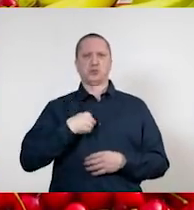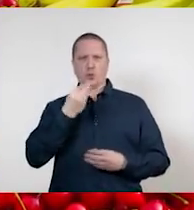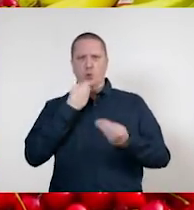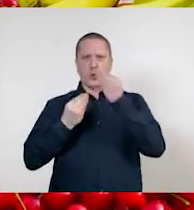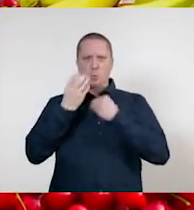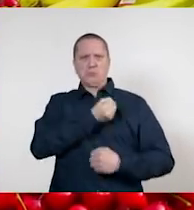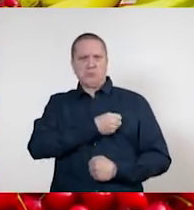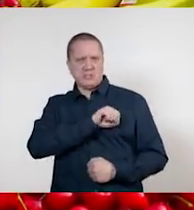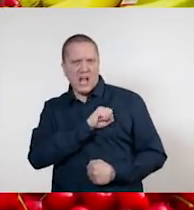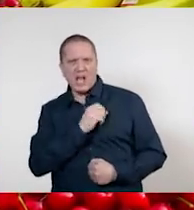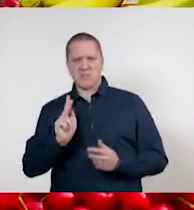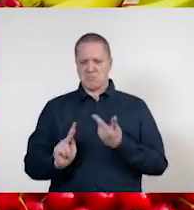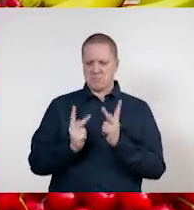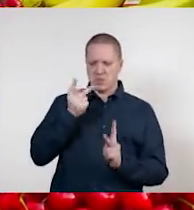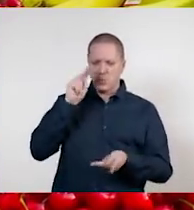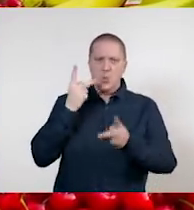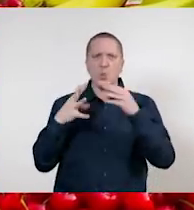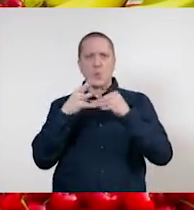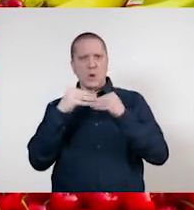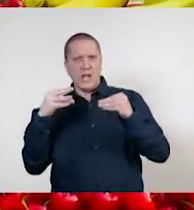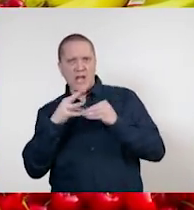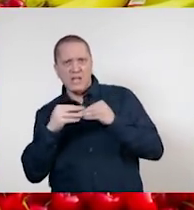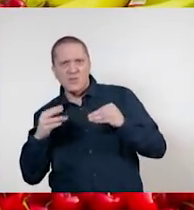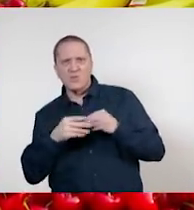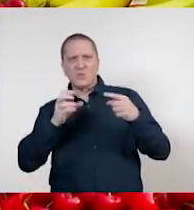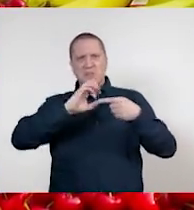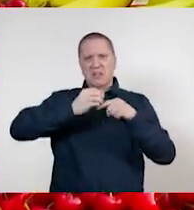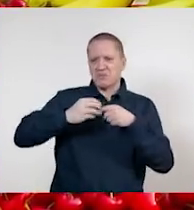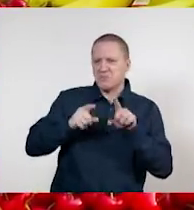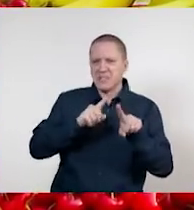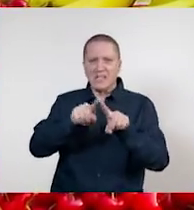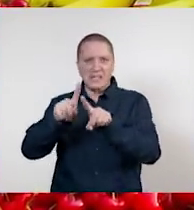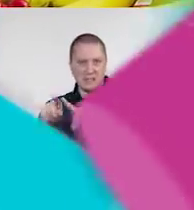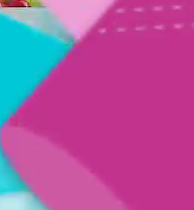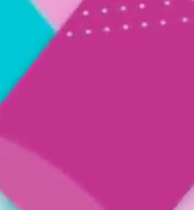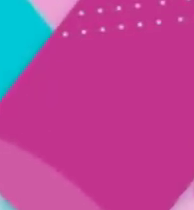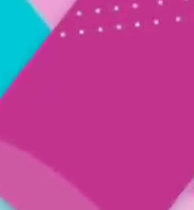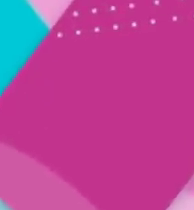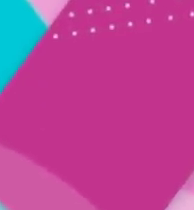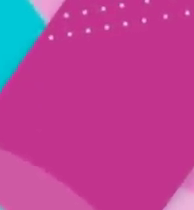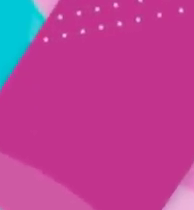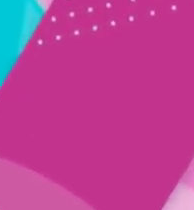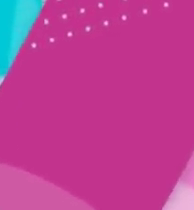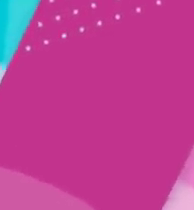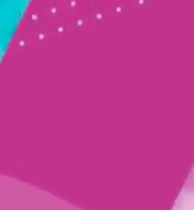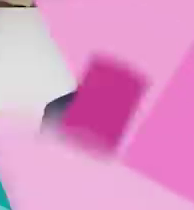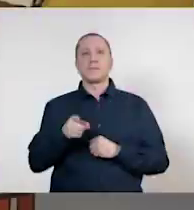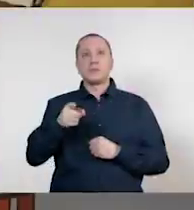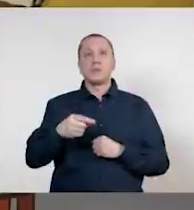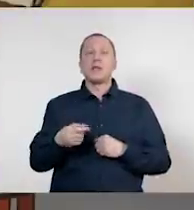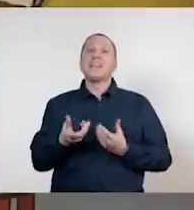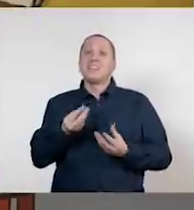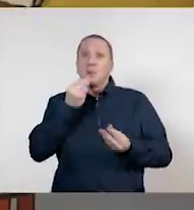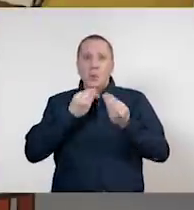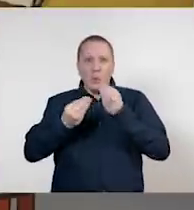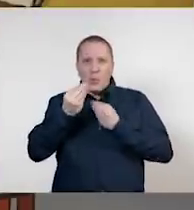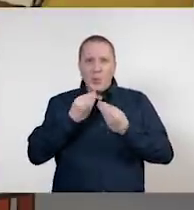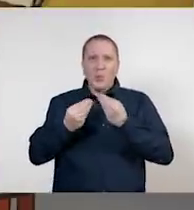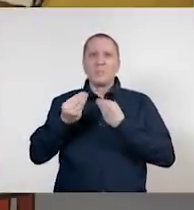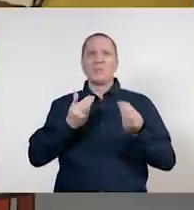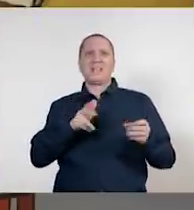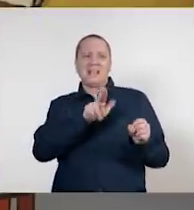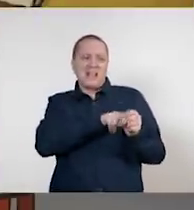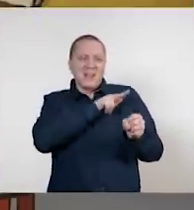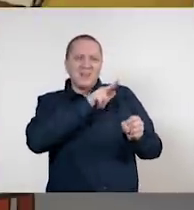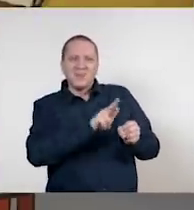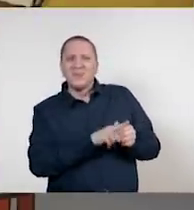consumir muchas verduras, muchas frutas, cereales y al mismo tiempo poca azúcar, poca sal. Privilegiar la comida fresca, que